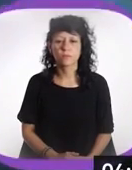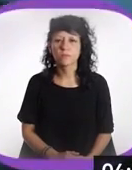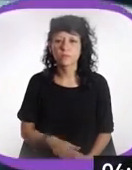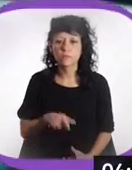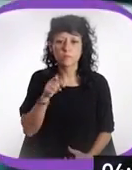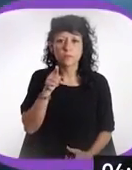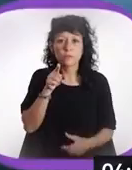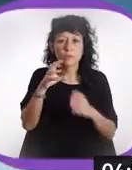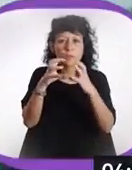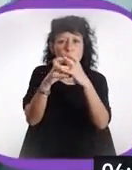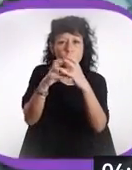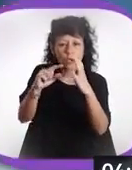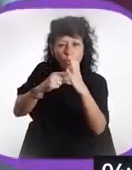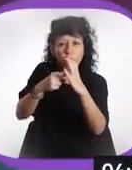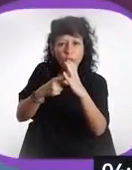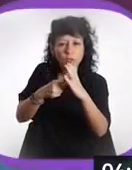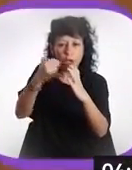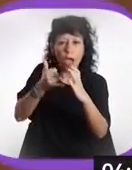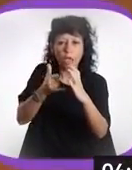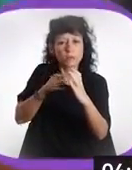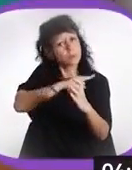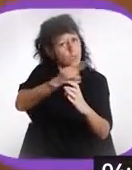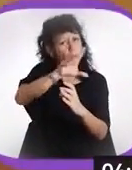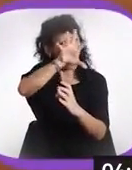¡Un disco de datos sentient! ¡Zog, ve por él!